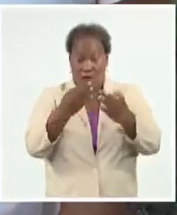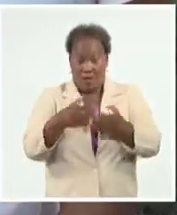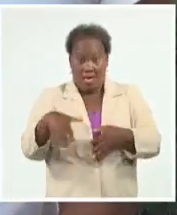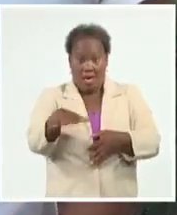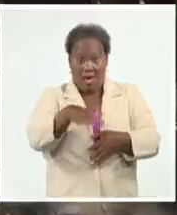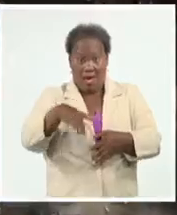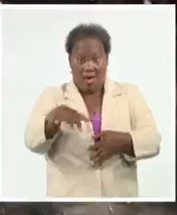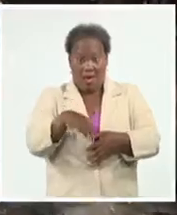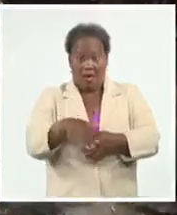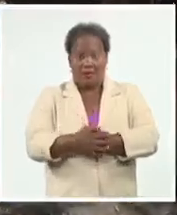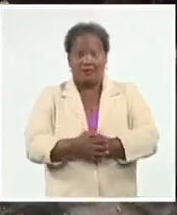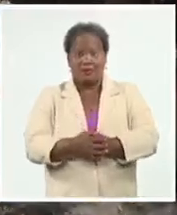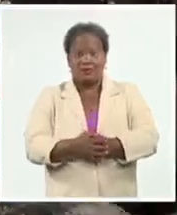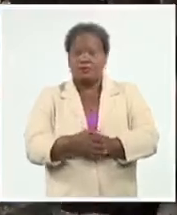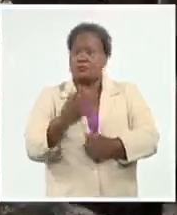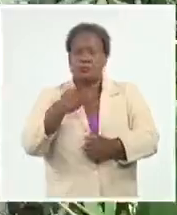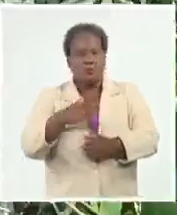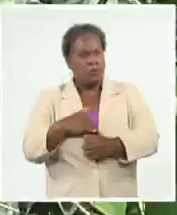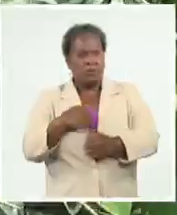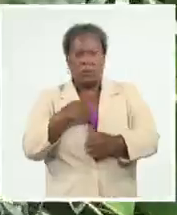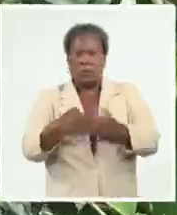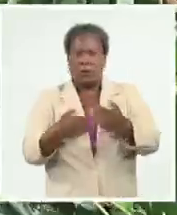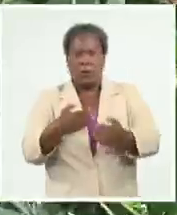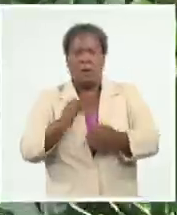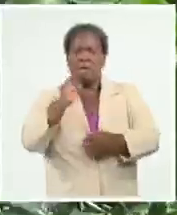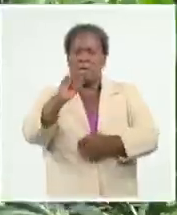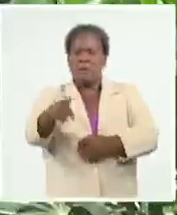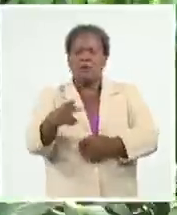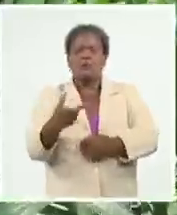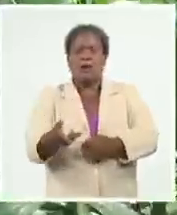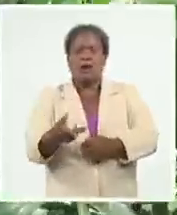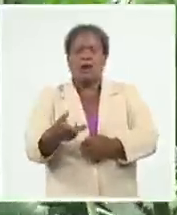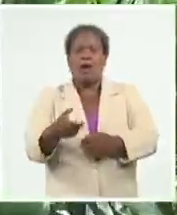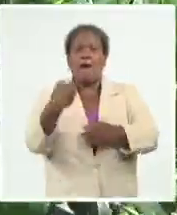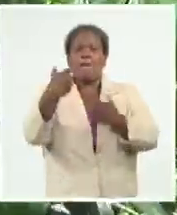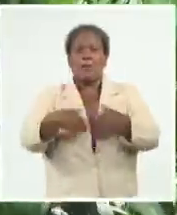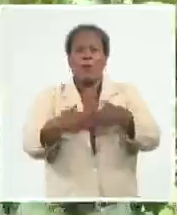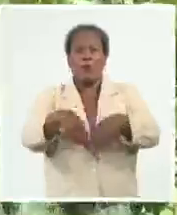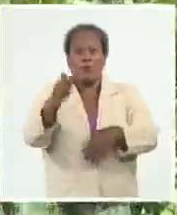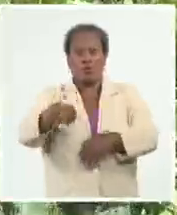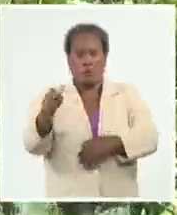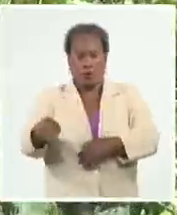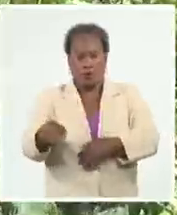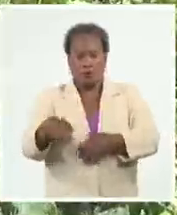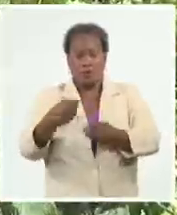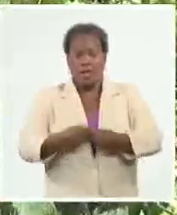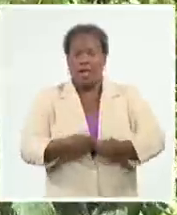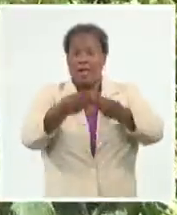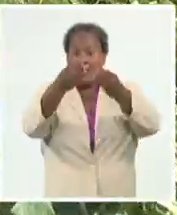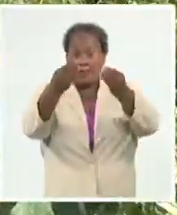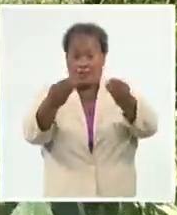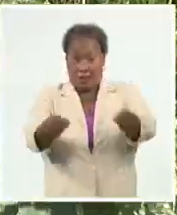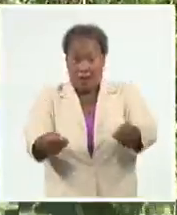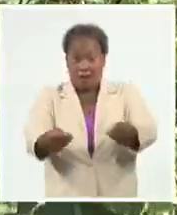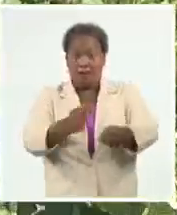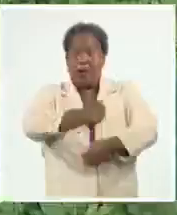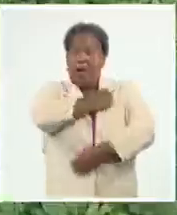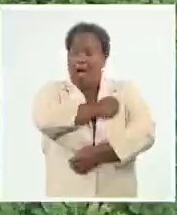no creyeron en obstáculos y han enviado un mensaje a los demás productores de que entregarse con ímpetu y